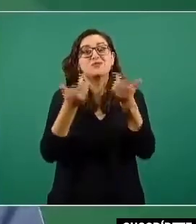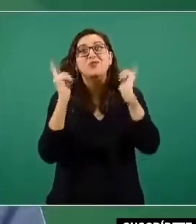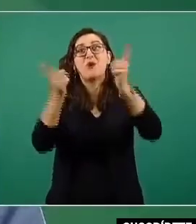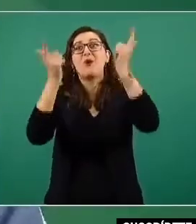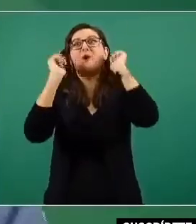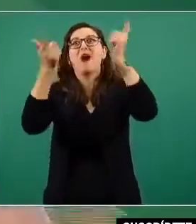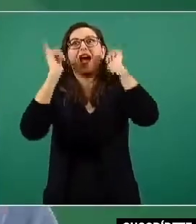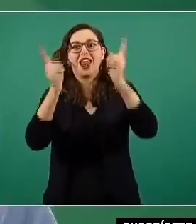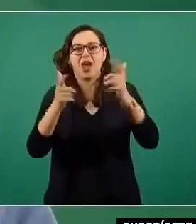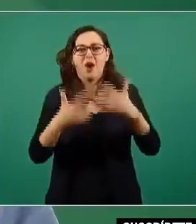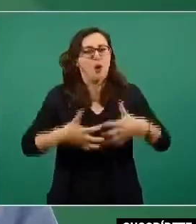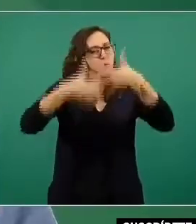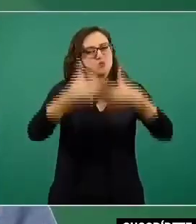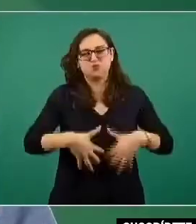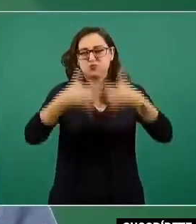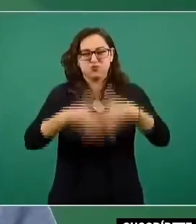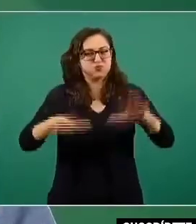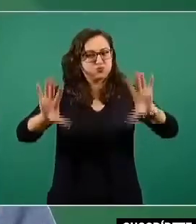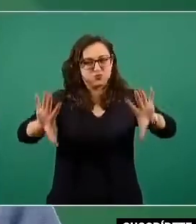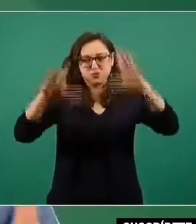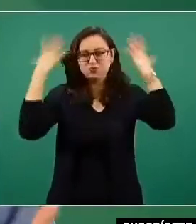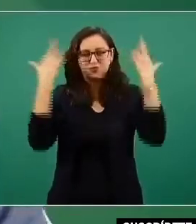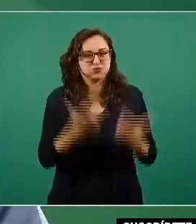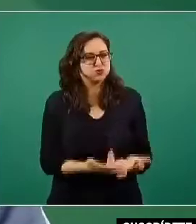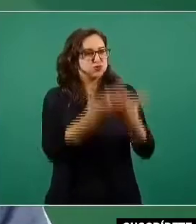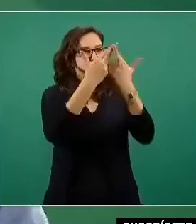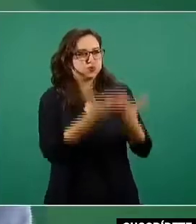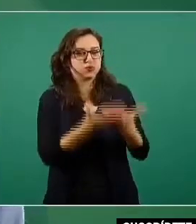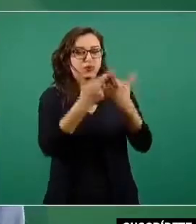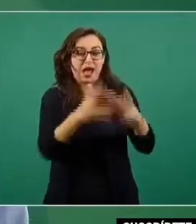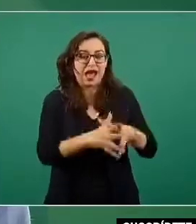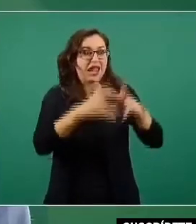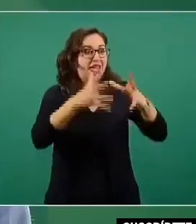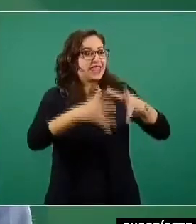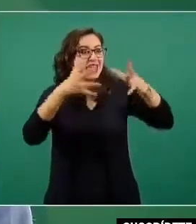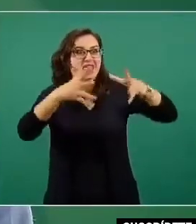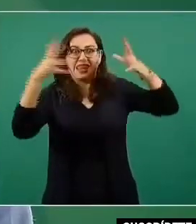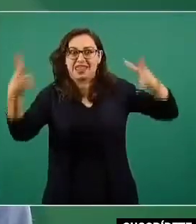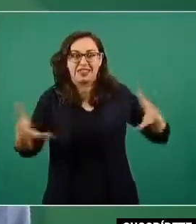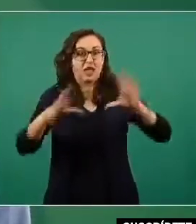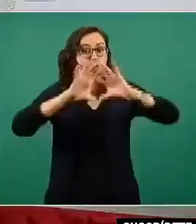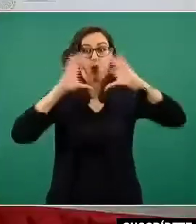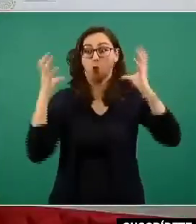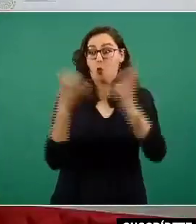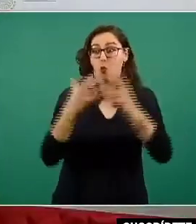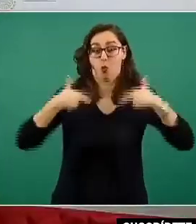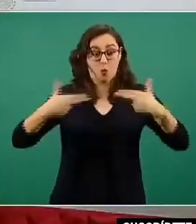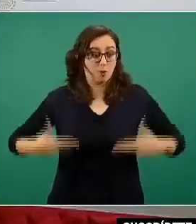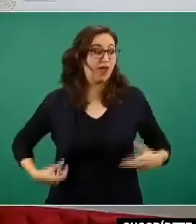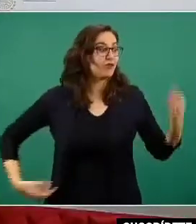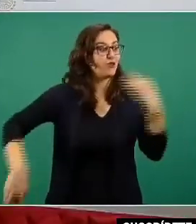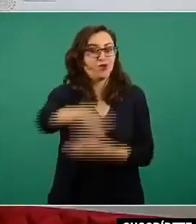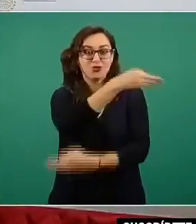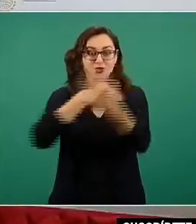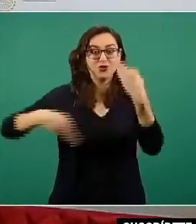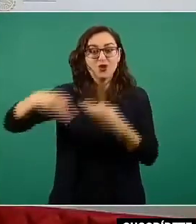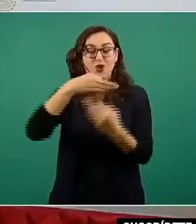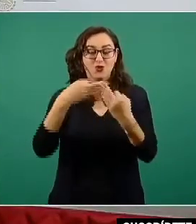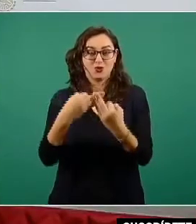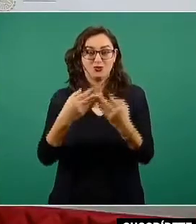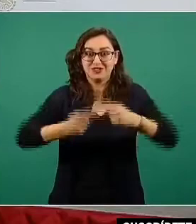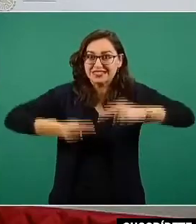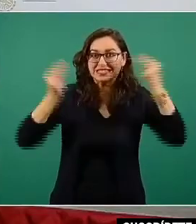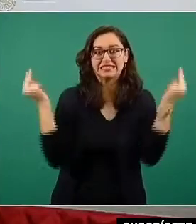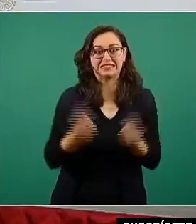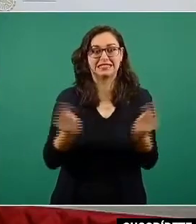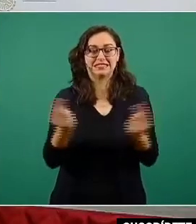fuera inmensamente grande, hasta alcanzar la necesidad. ¿Pero cuál es la necesidad